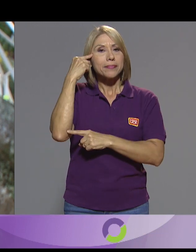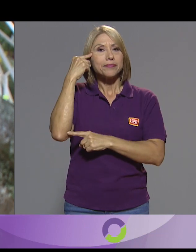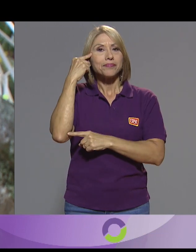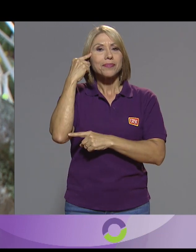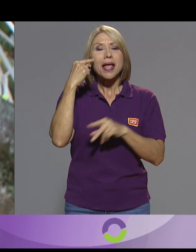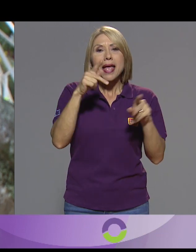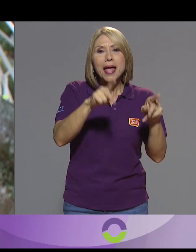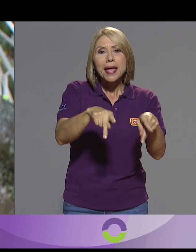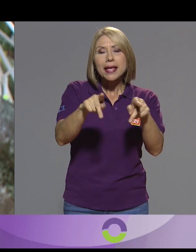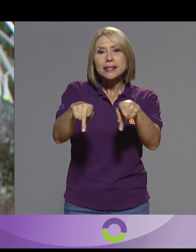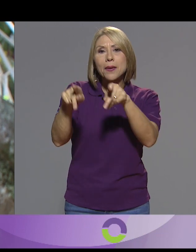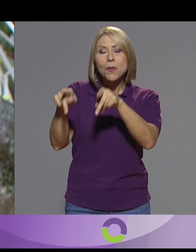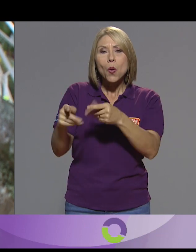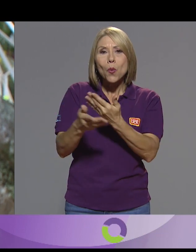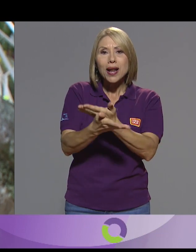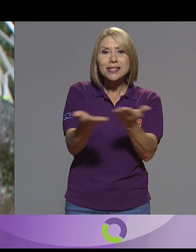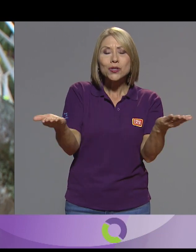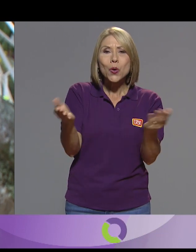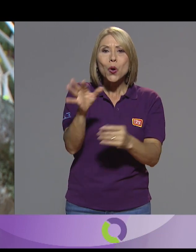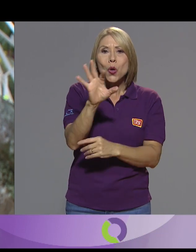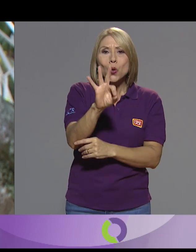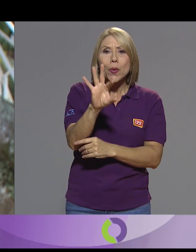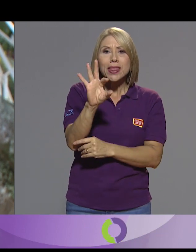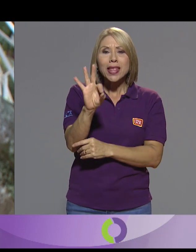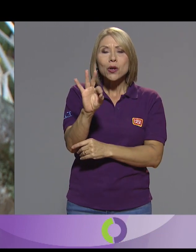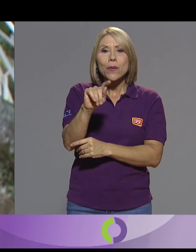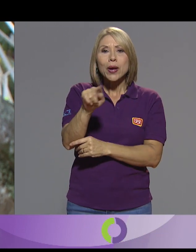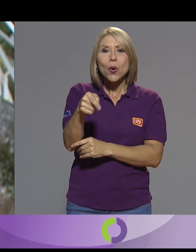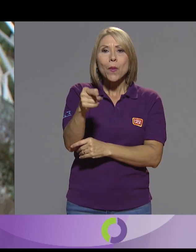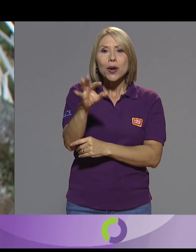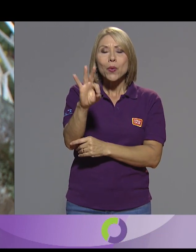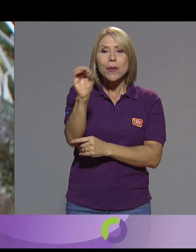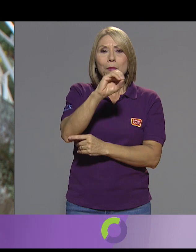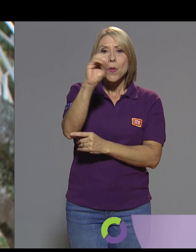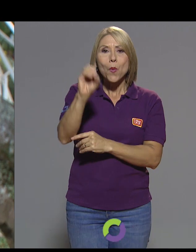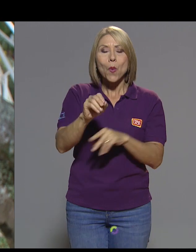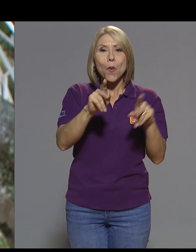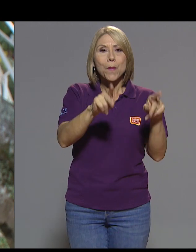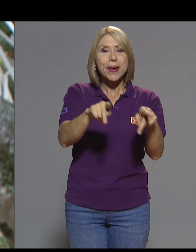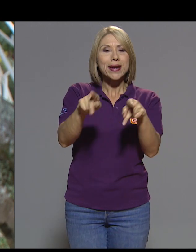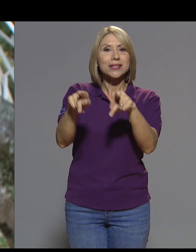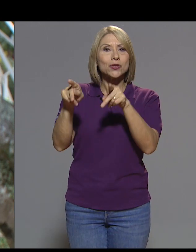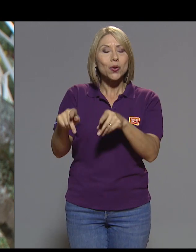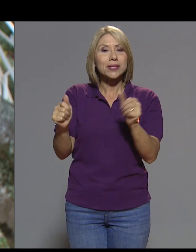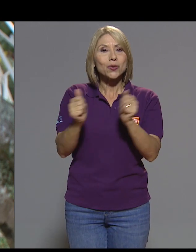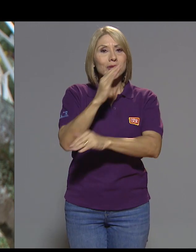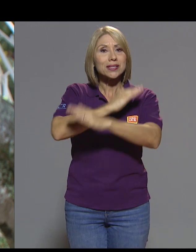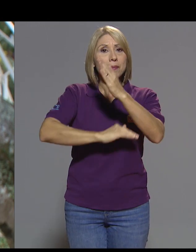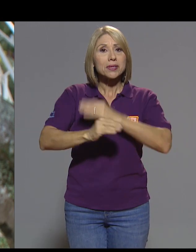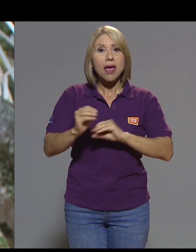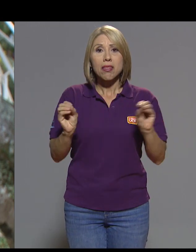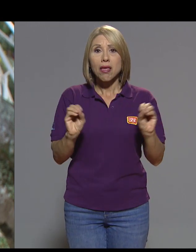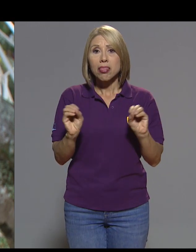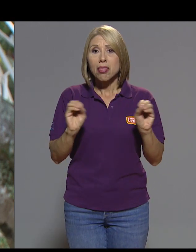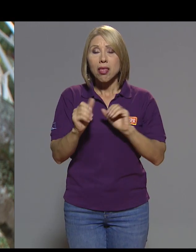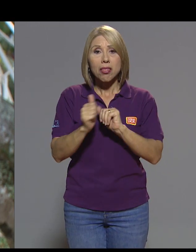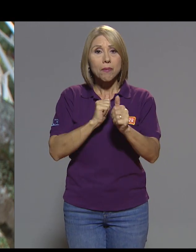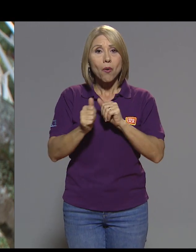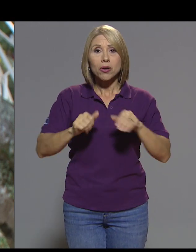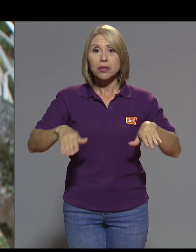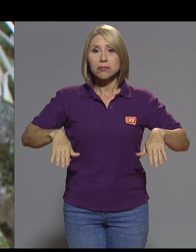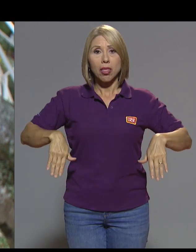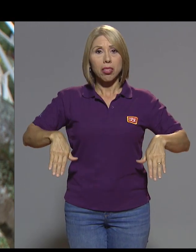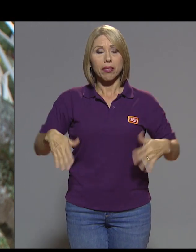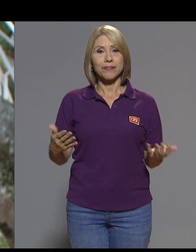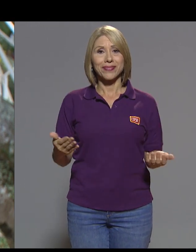pensando en esa población en ese 99 9% de personas que con discapacidad que no